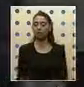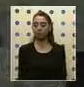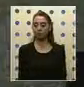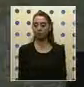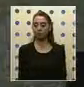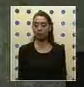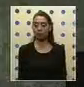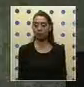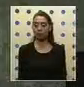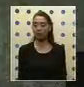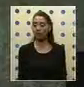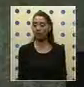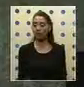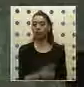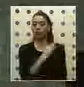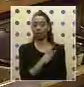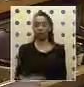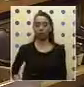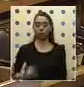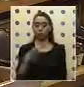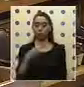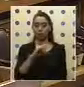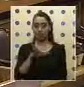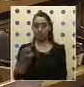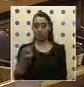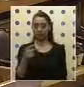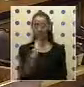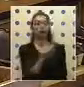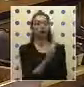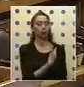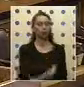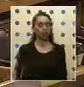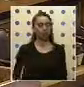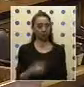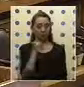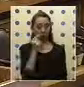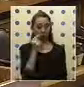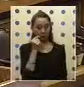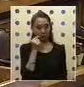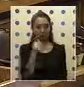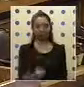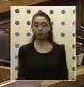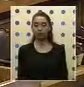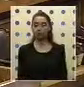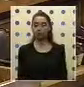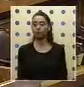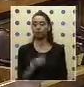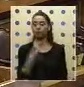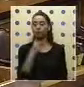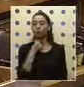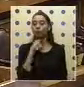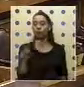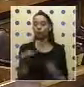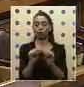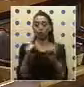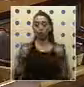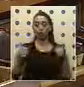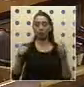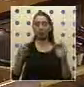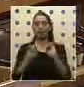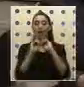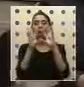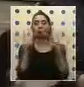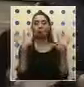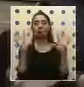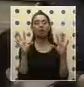diputado señor Chile, presidente, yo quisiera que la mesa aclarara